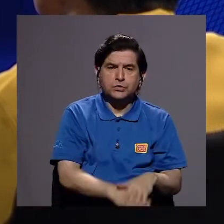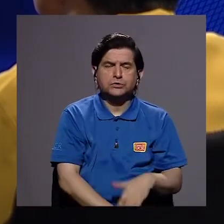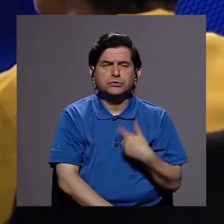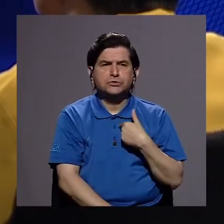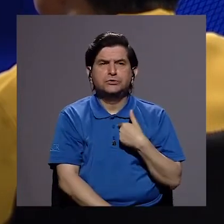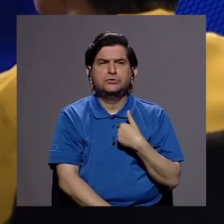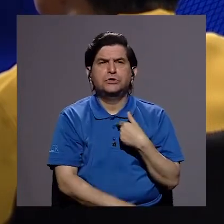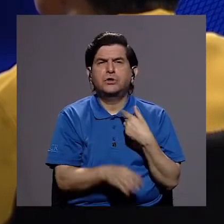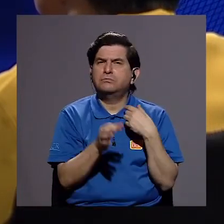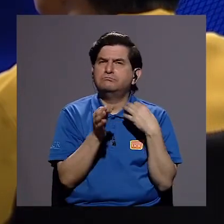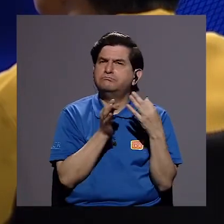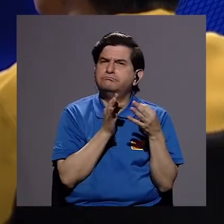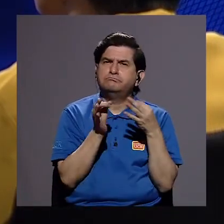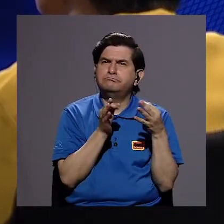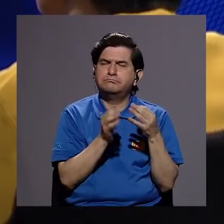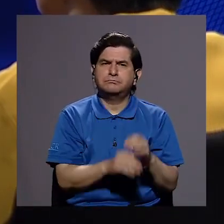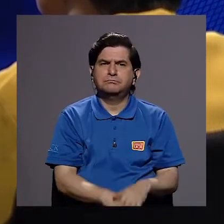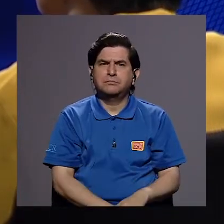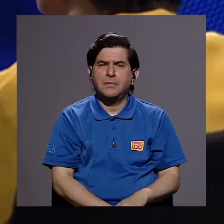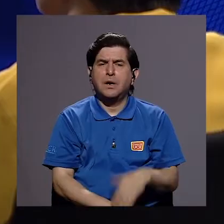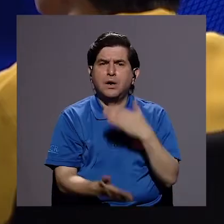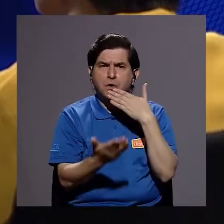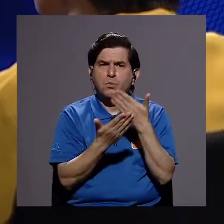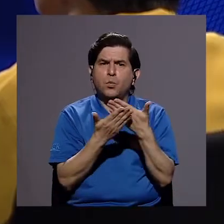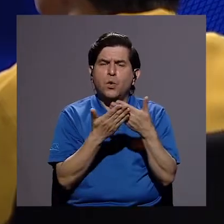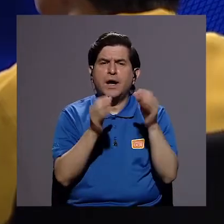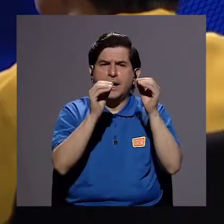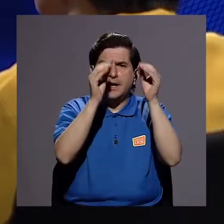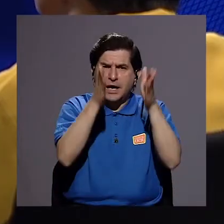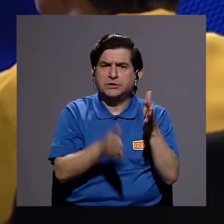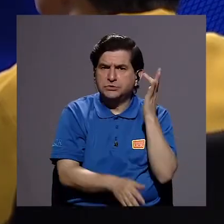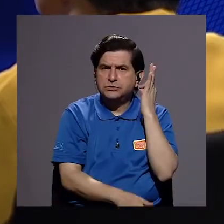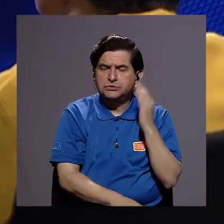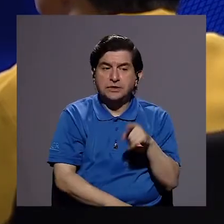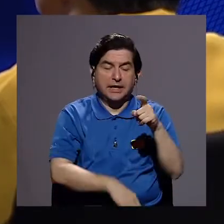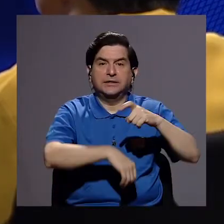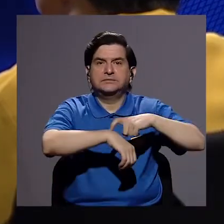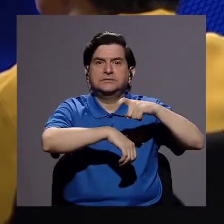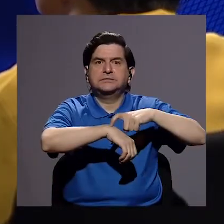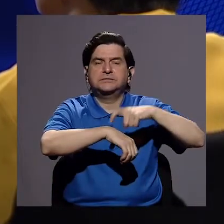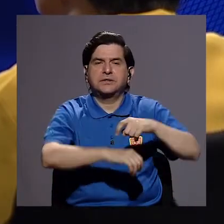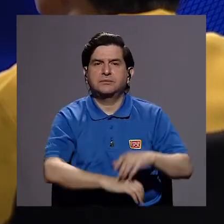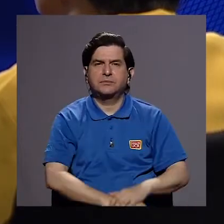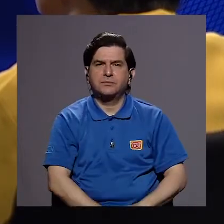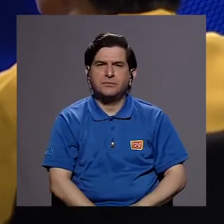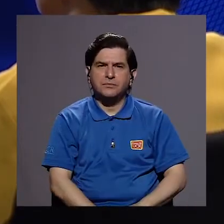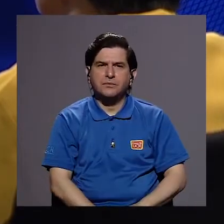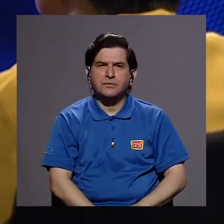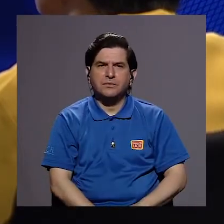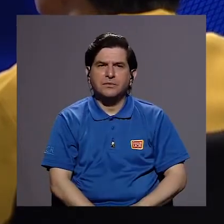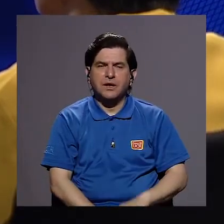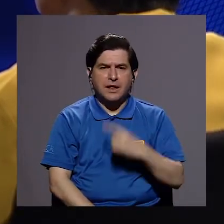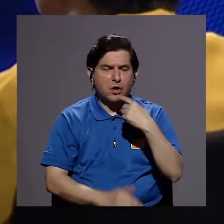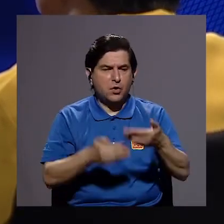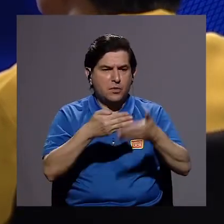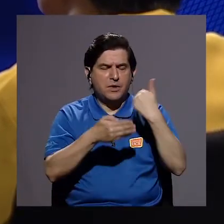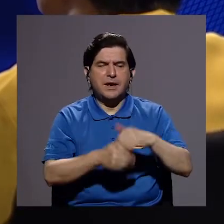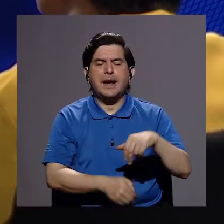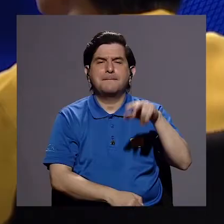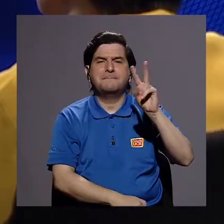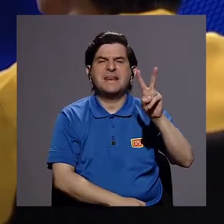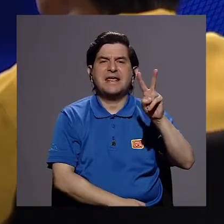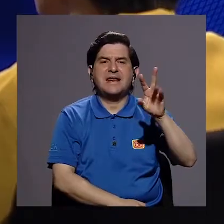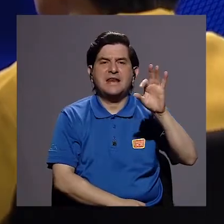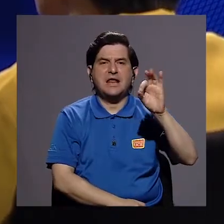he de decirle que habían muy buenas profesoras. Por ejemplo, en ese momento estaba, como les mencionaba,